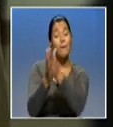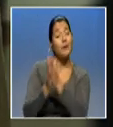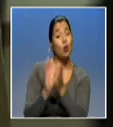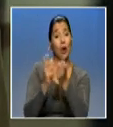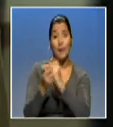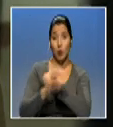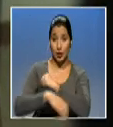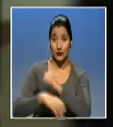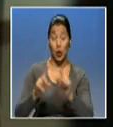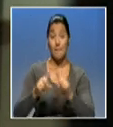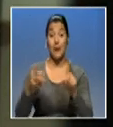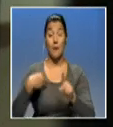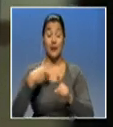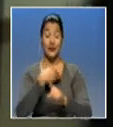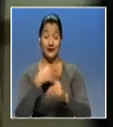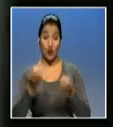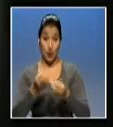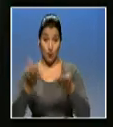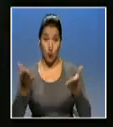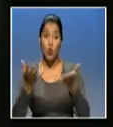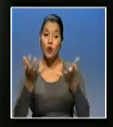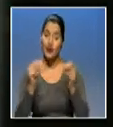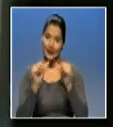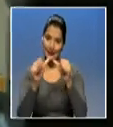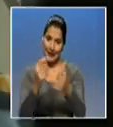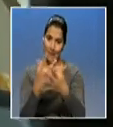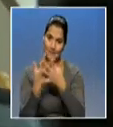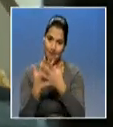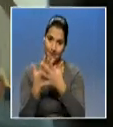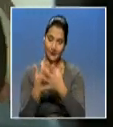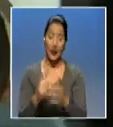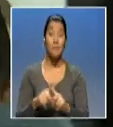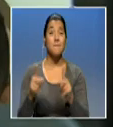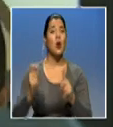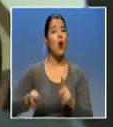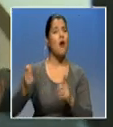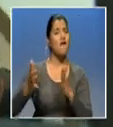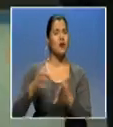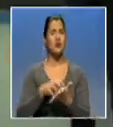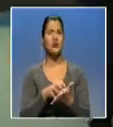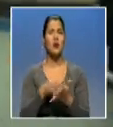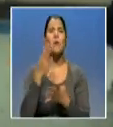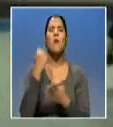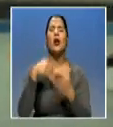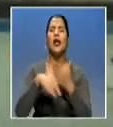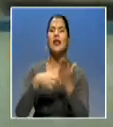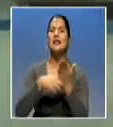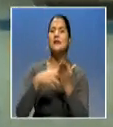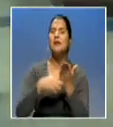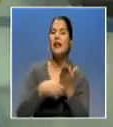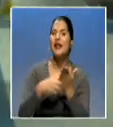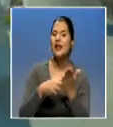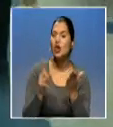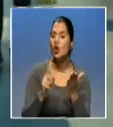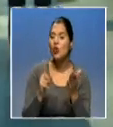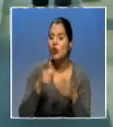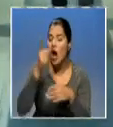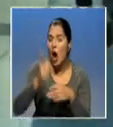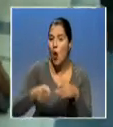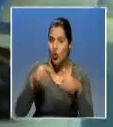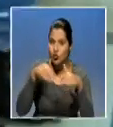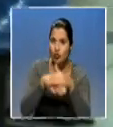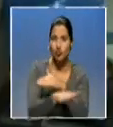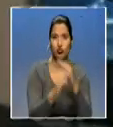mientras que el Ministerio Público para mantener la prisión preventiva. Sin embargo, los abogados cuestionaron por qué en el expediente físico no se encuentra la orden de